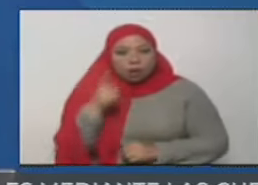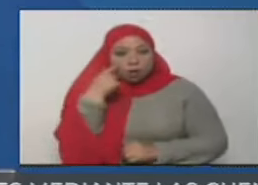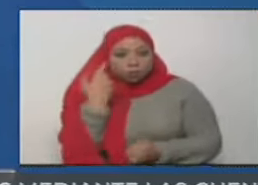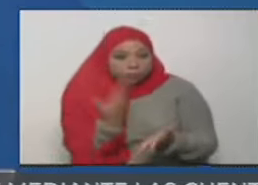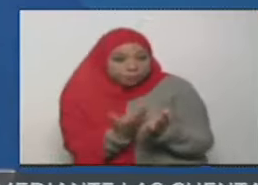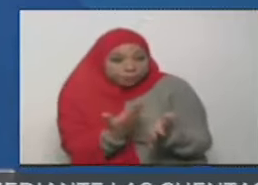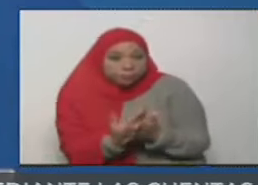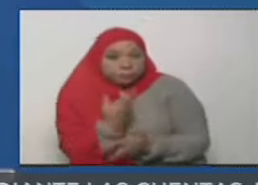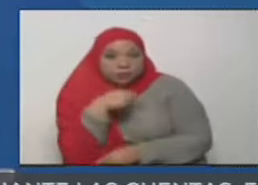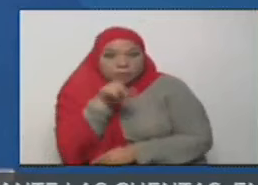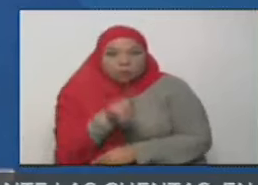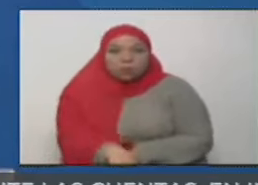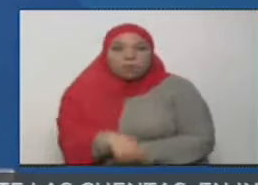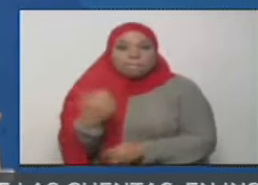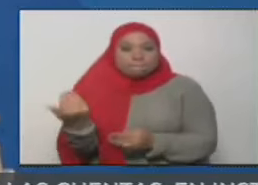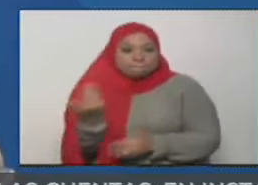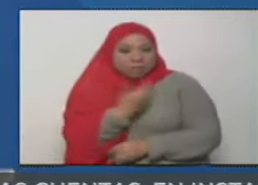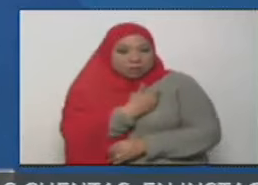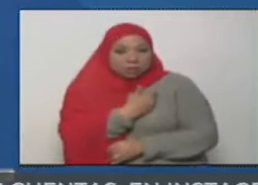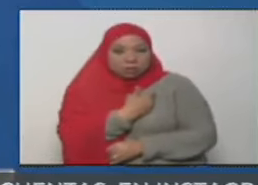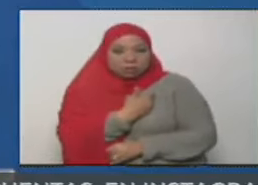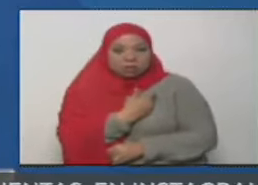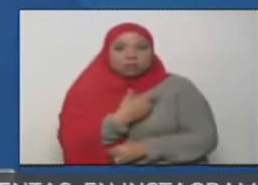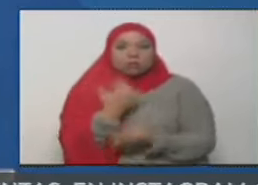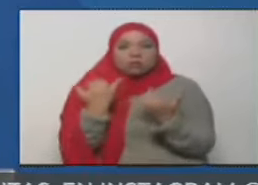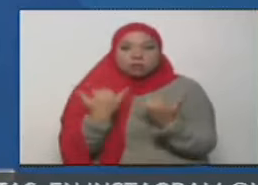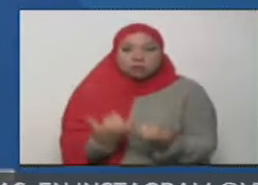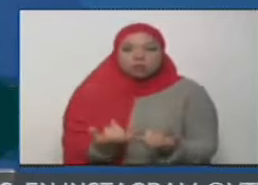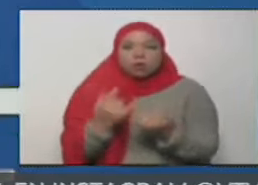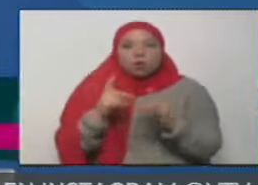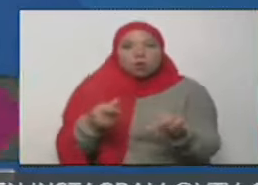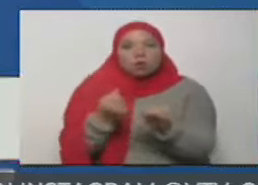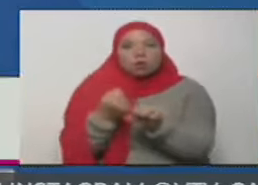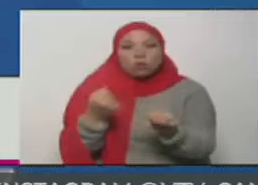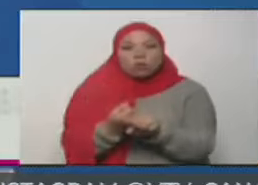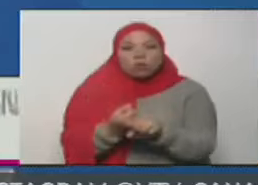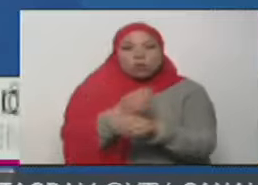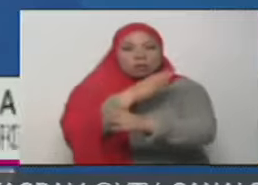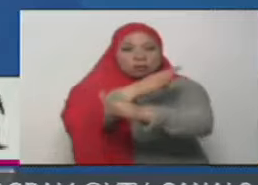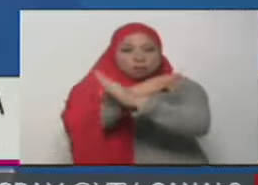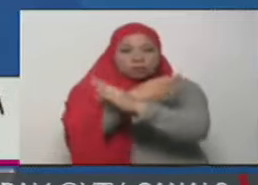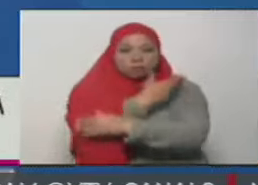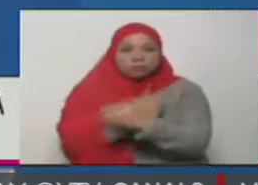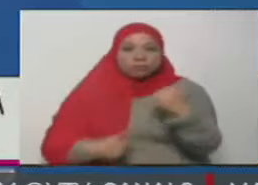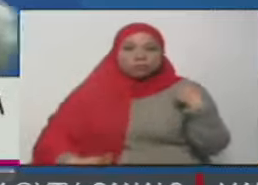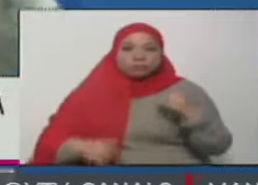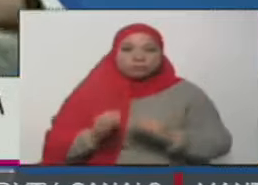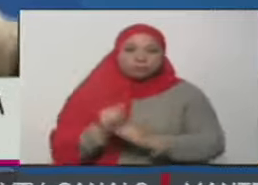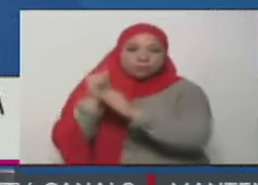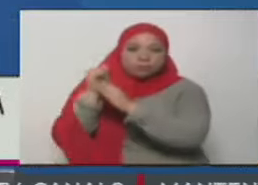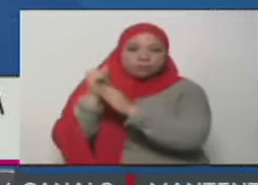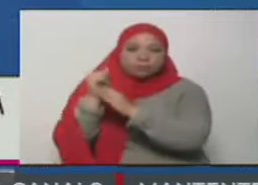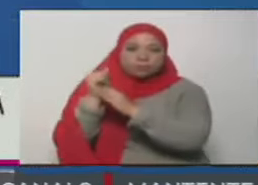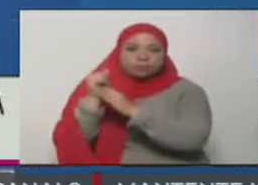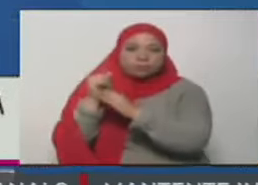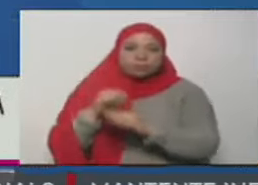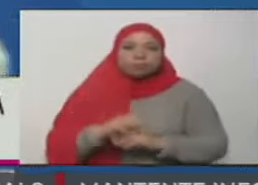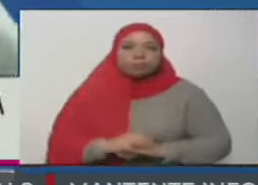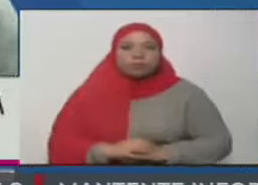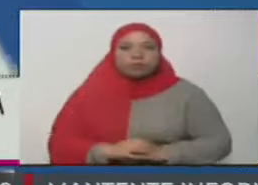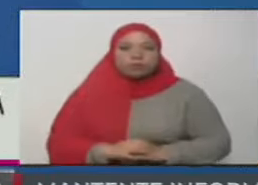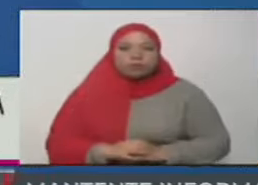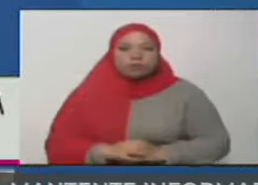hemos sido también víctimas desde lo que usted mencionaba al inicio con Elon Musk y todo su